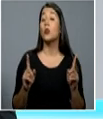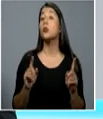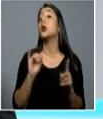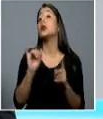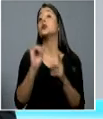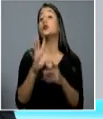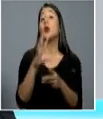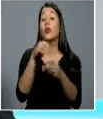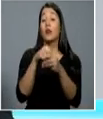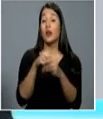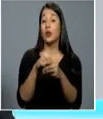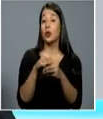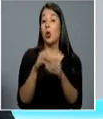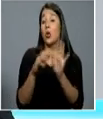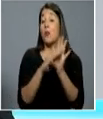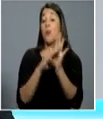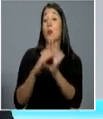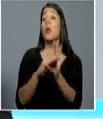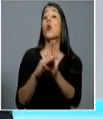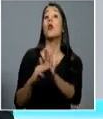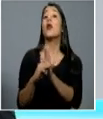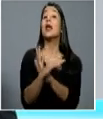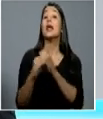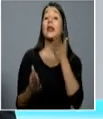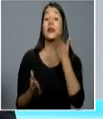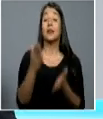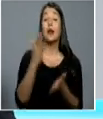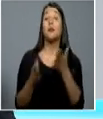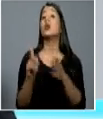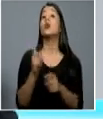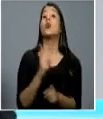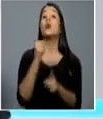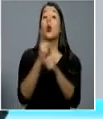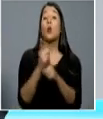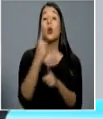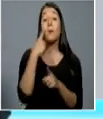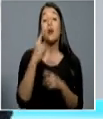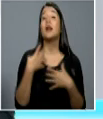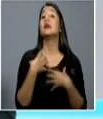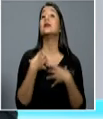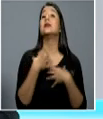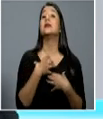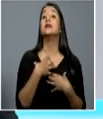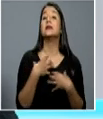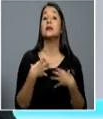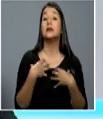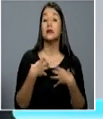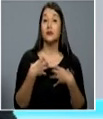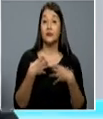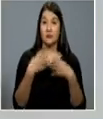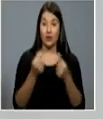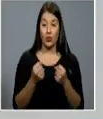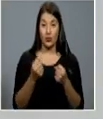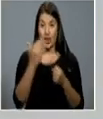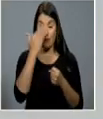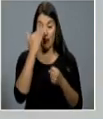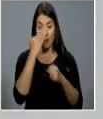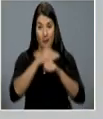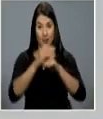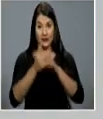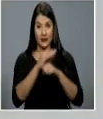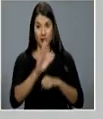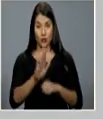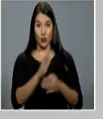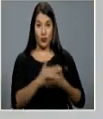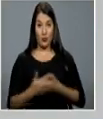parte de esas modas que tal vez no son las más adecuadas para la salud de una madre embarazada y su niño futuro. Lo ideal,